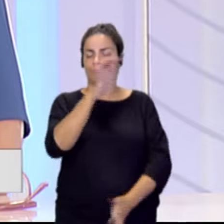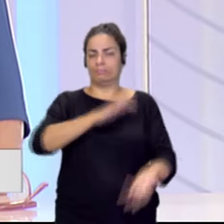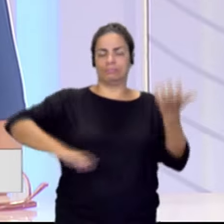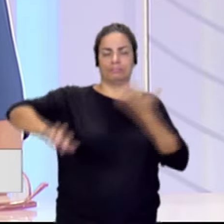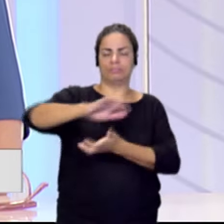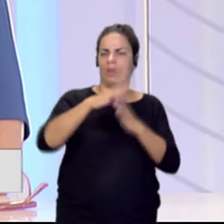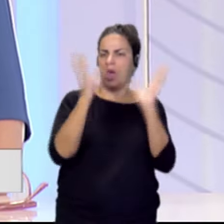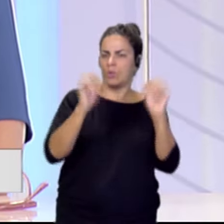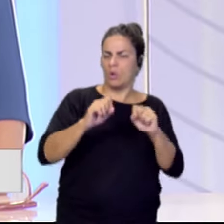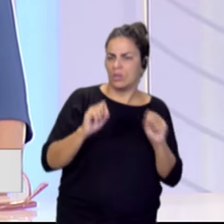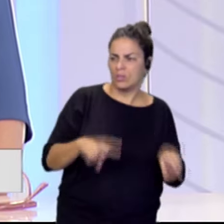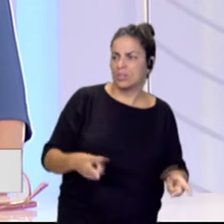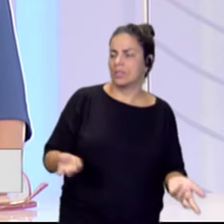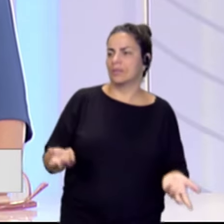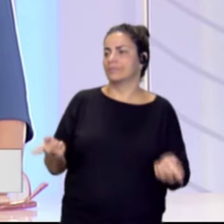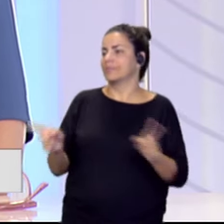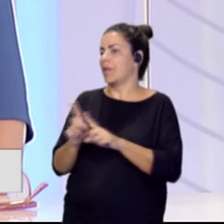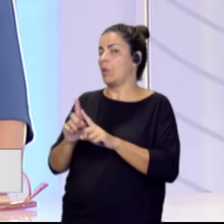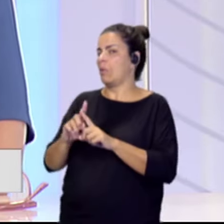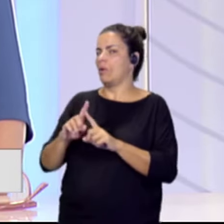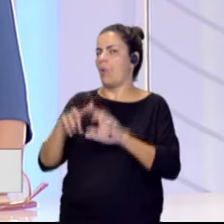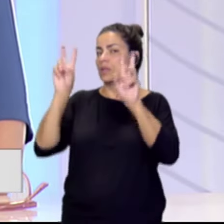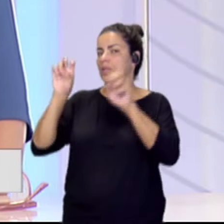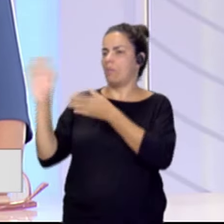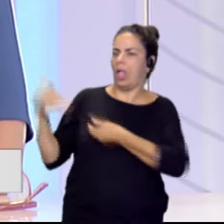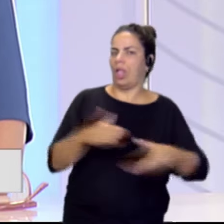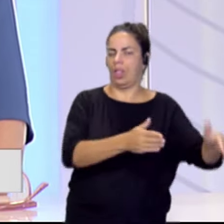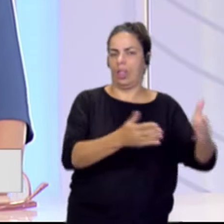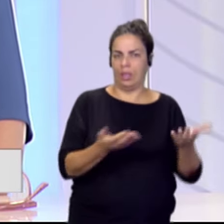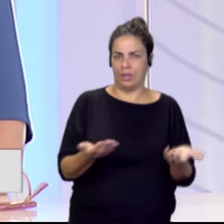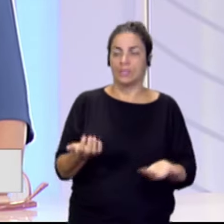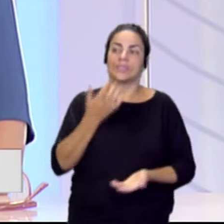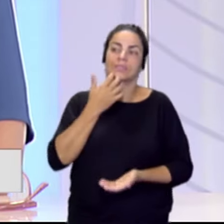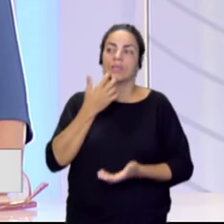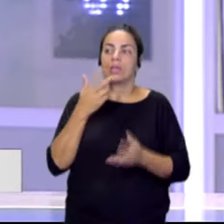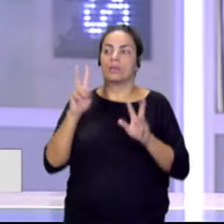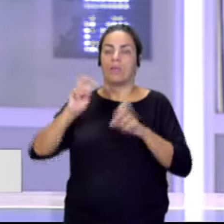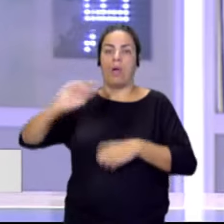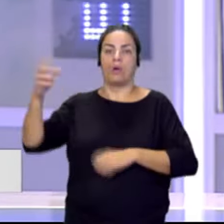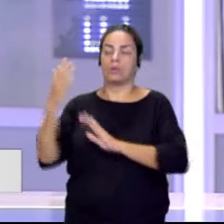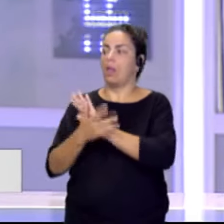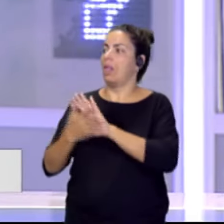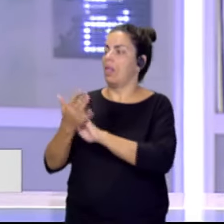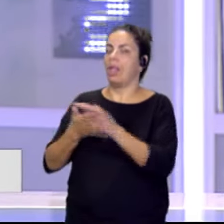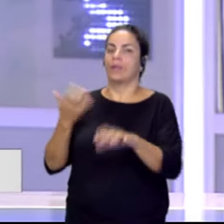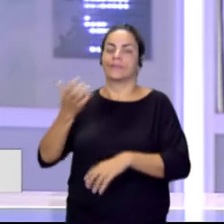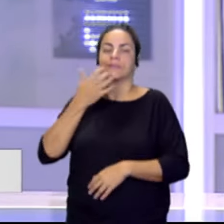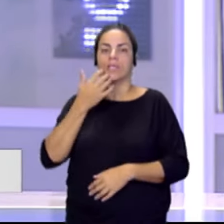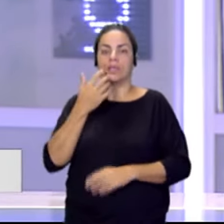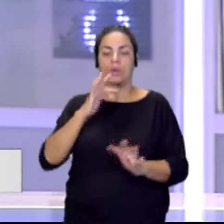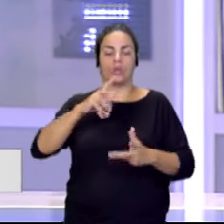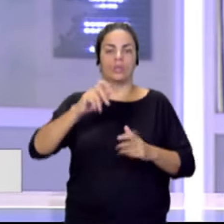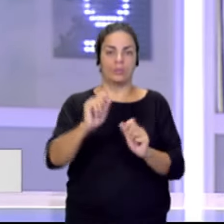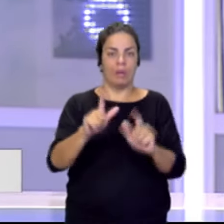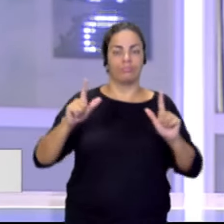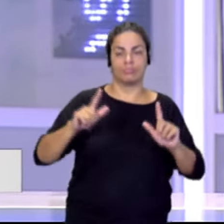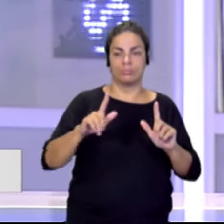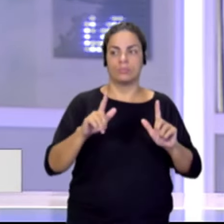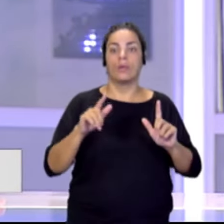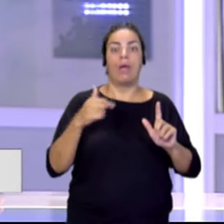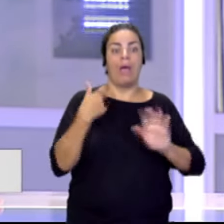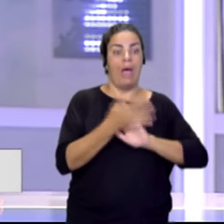acuerdo. Es la cortina de humo. No, es horrible. Otra cosa y mientras esto ocupa las portadas y los informativos, no se habla de